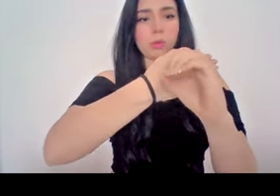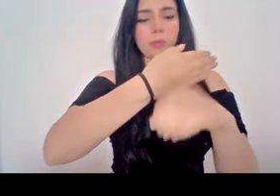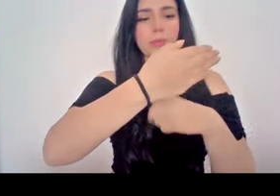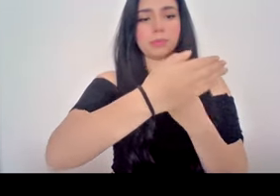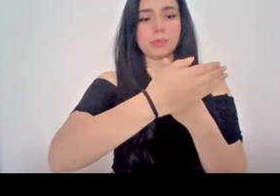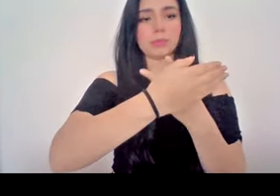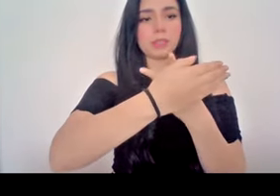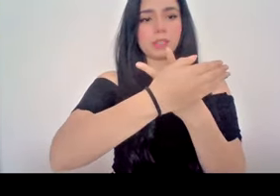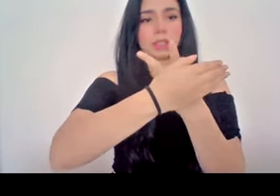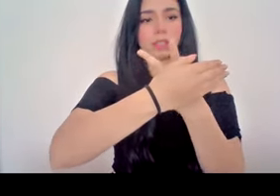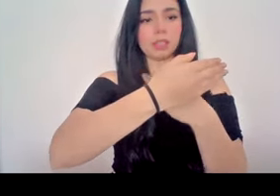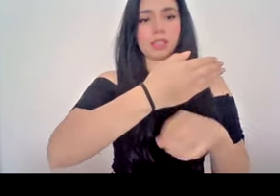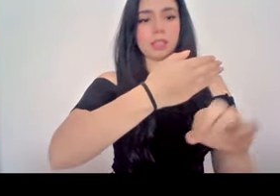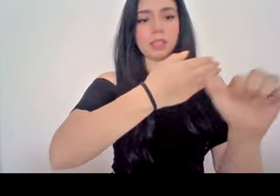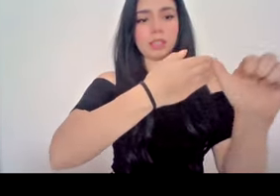Hijo.